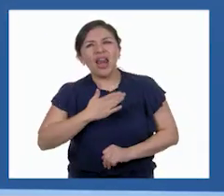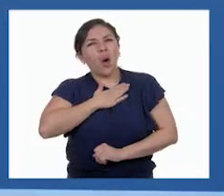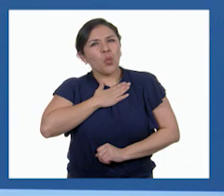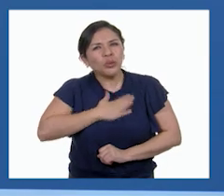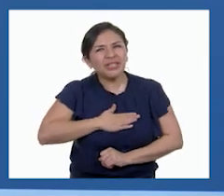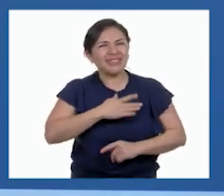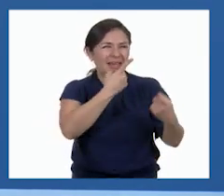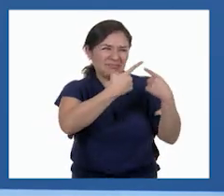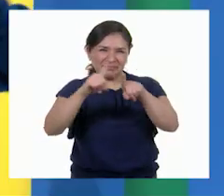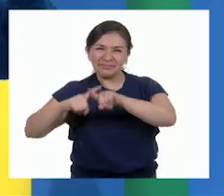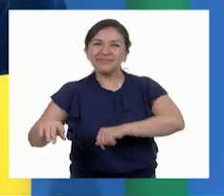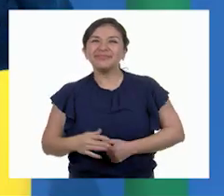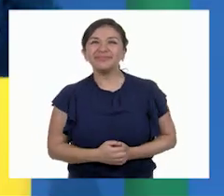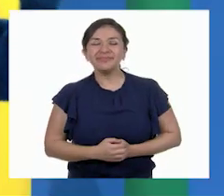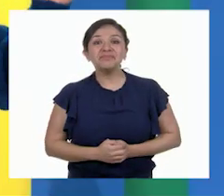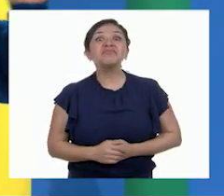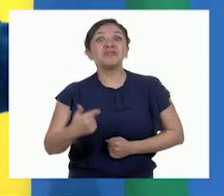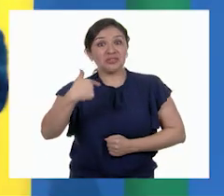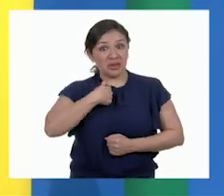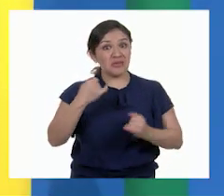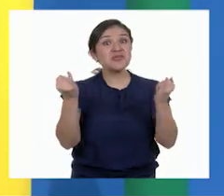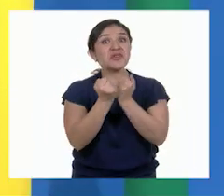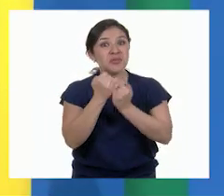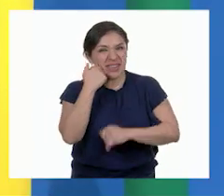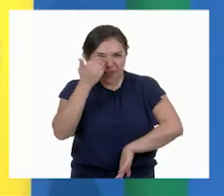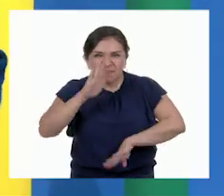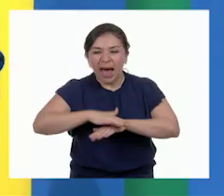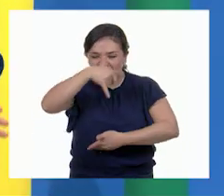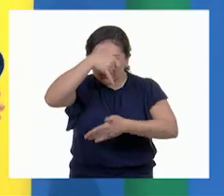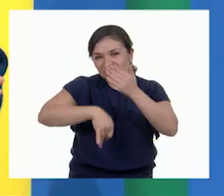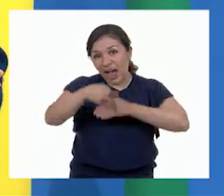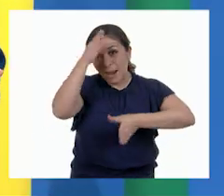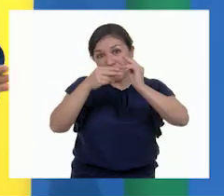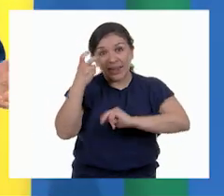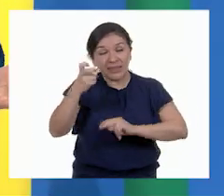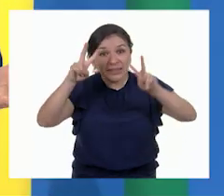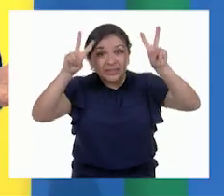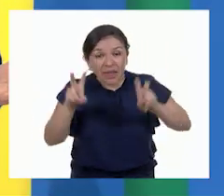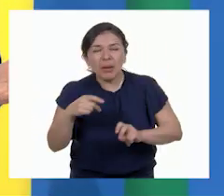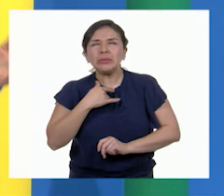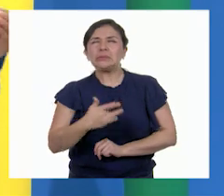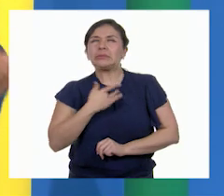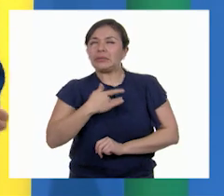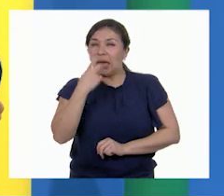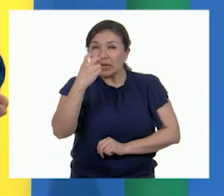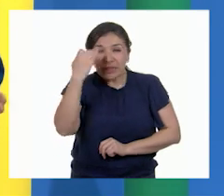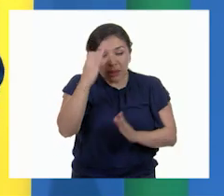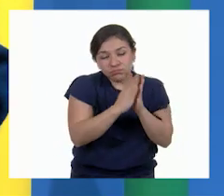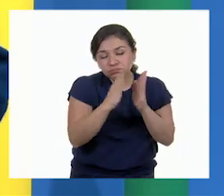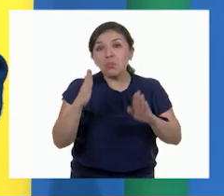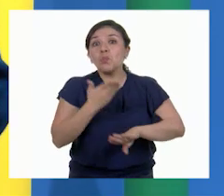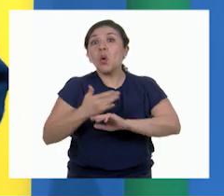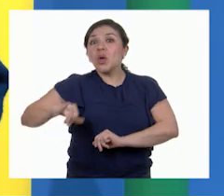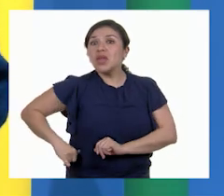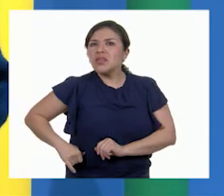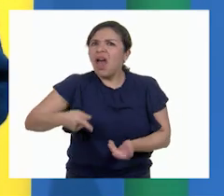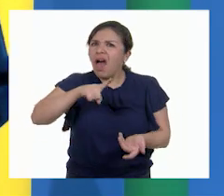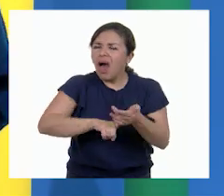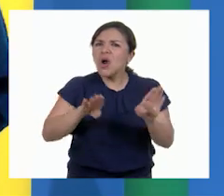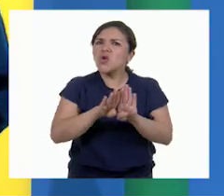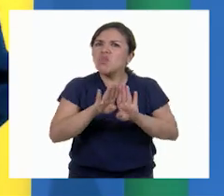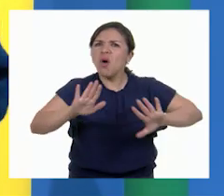justicia. Yo también quiero aprender más sobre el Porfiriato. Me parece una etapa muy interesante por todos los